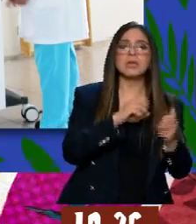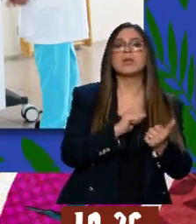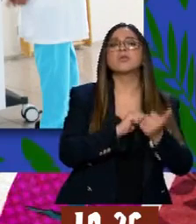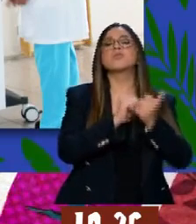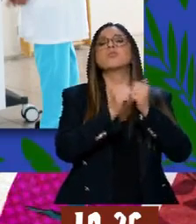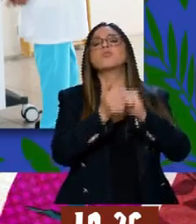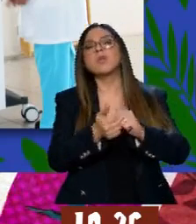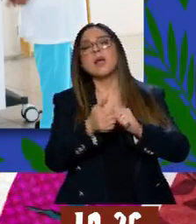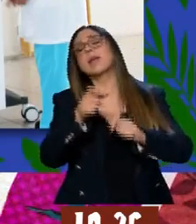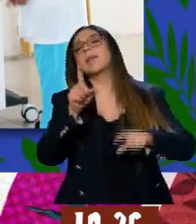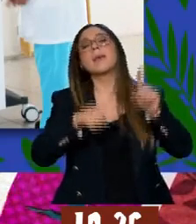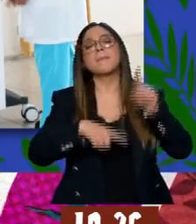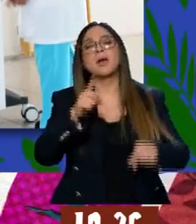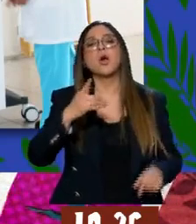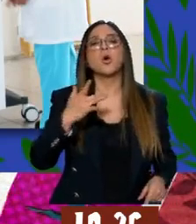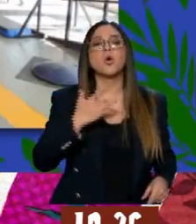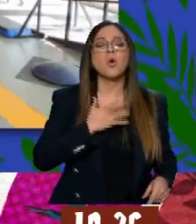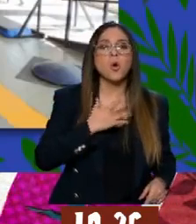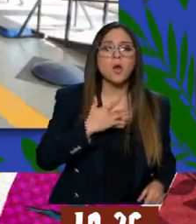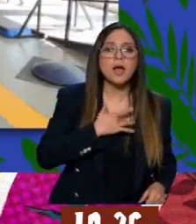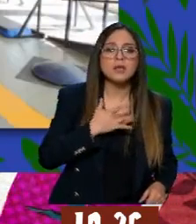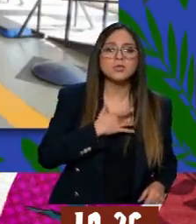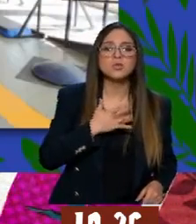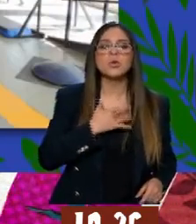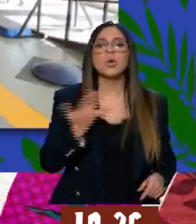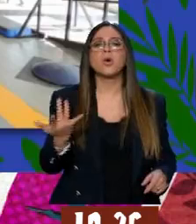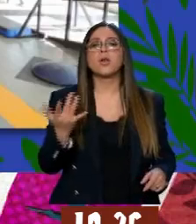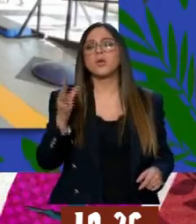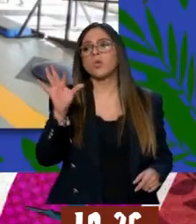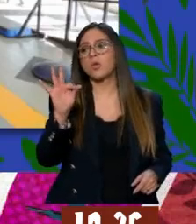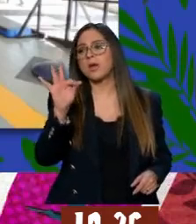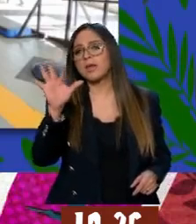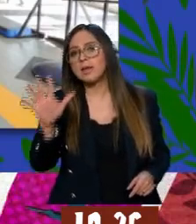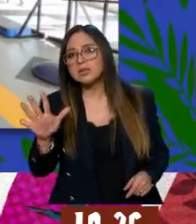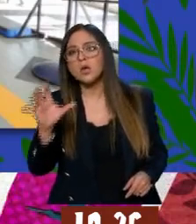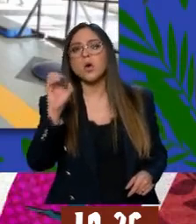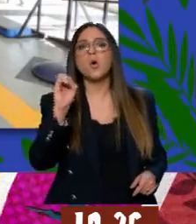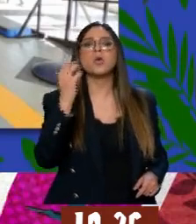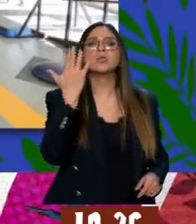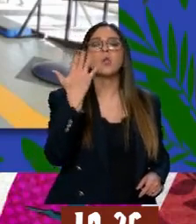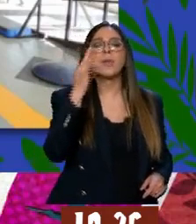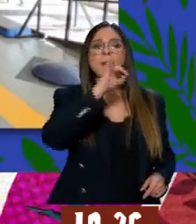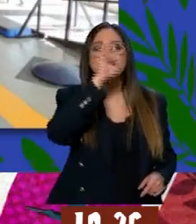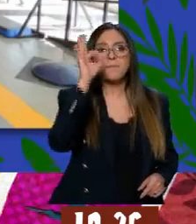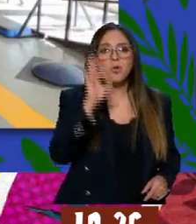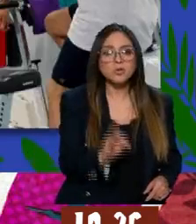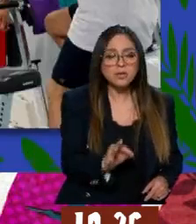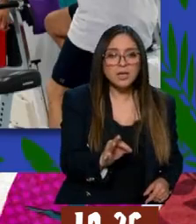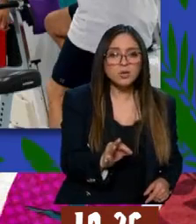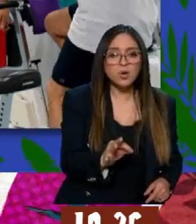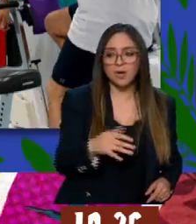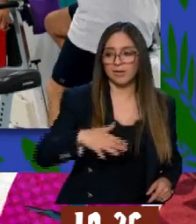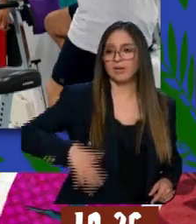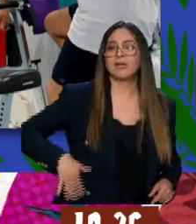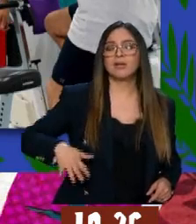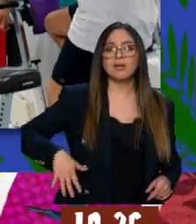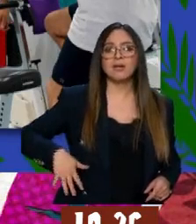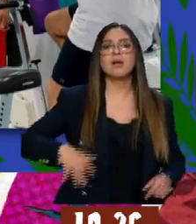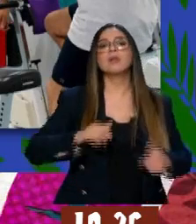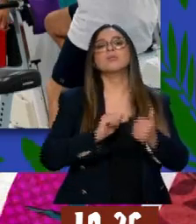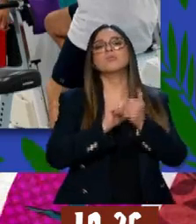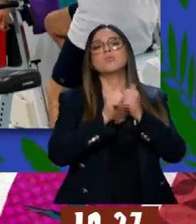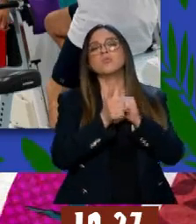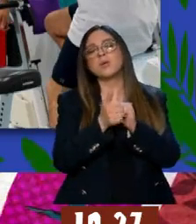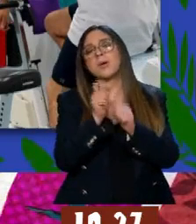daño. Si digamos el corazón queda, no sé, en 45, 50% de ese 60 que dijimos, es un daño